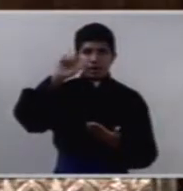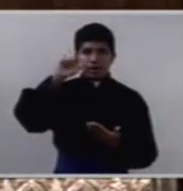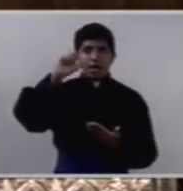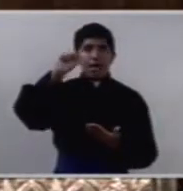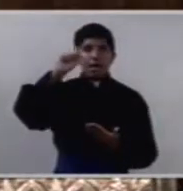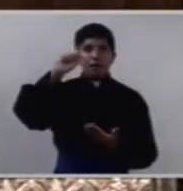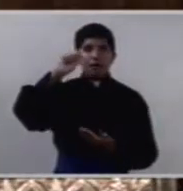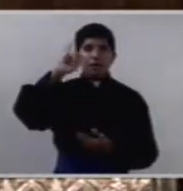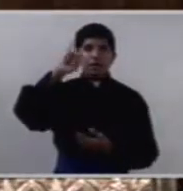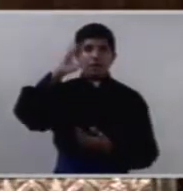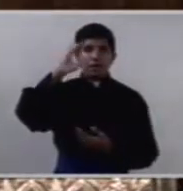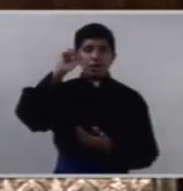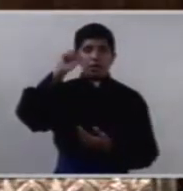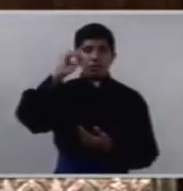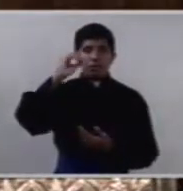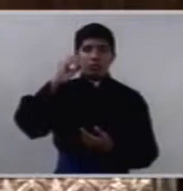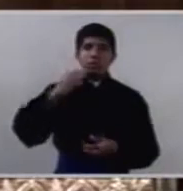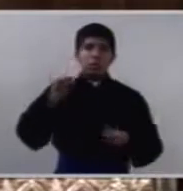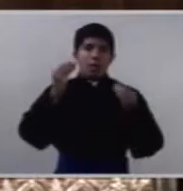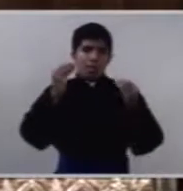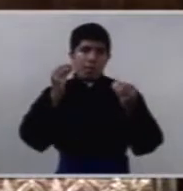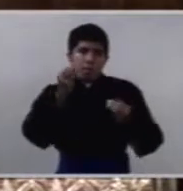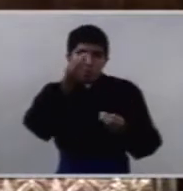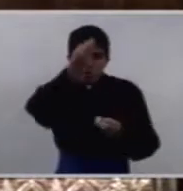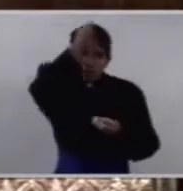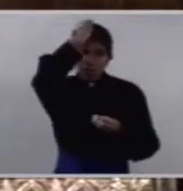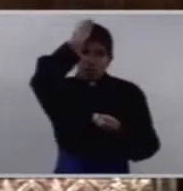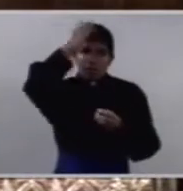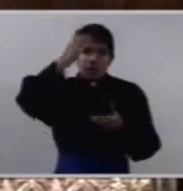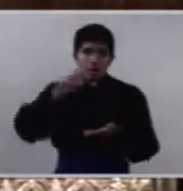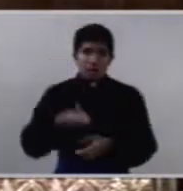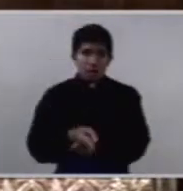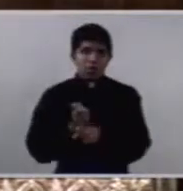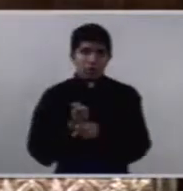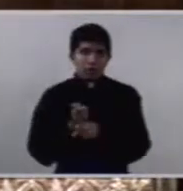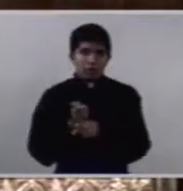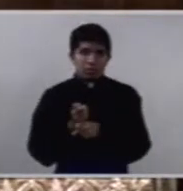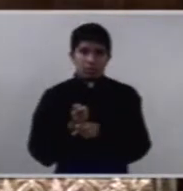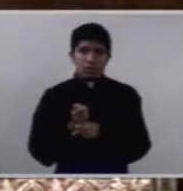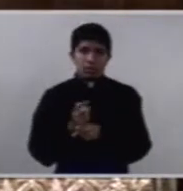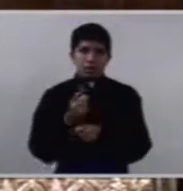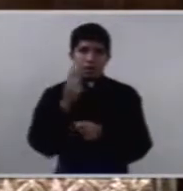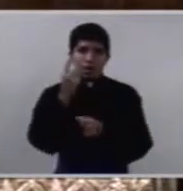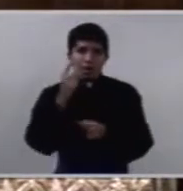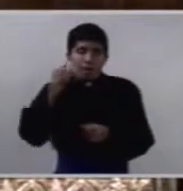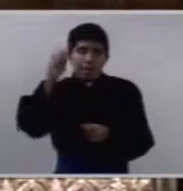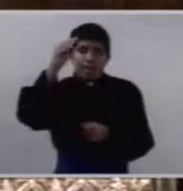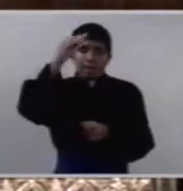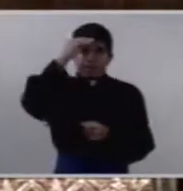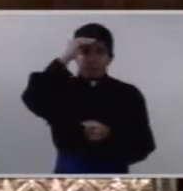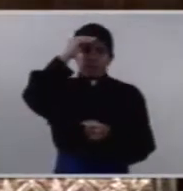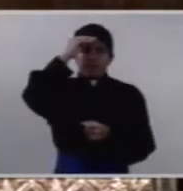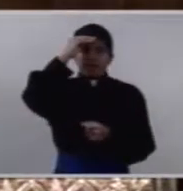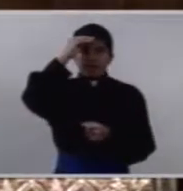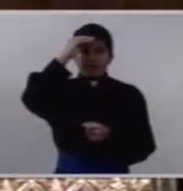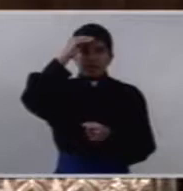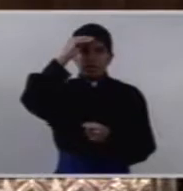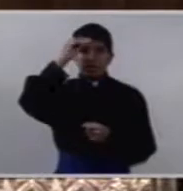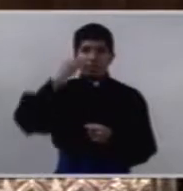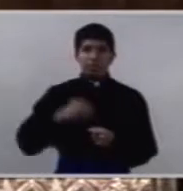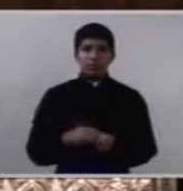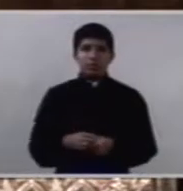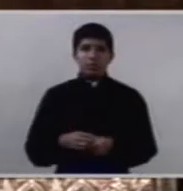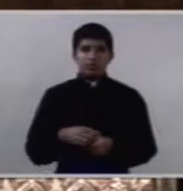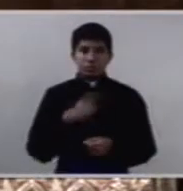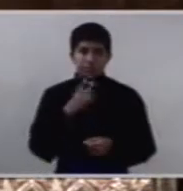con mucha sabiduría, nos propone un pensamiento.